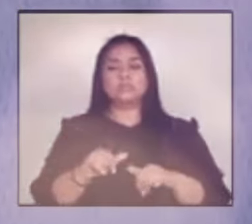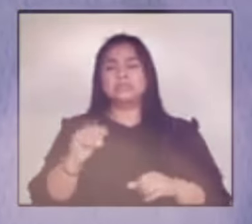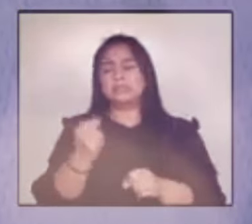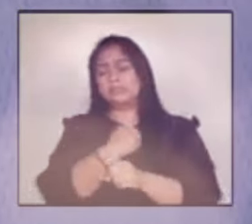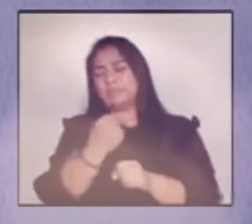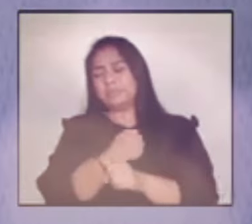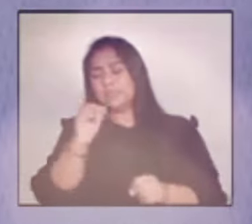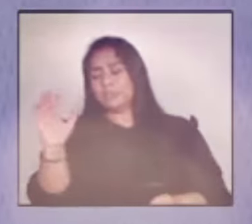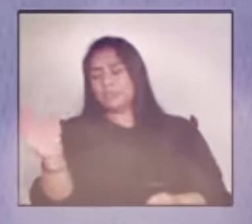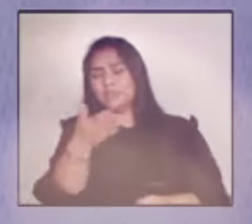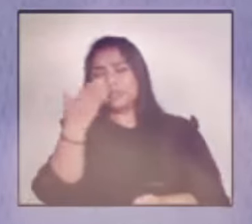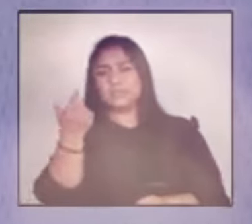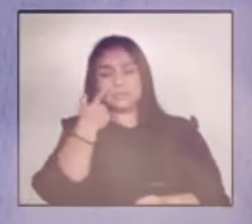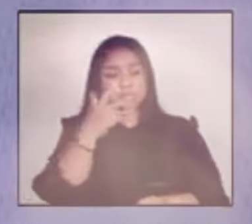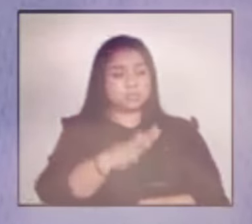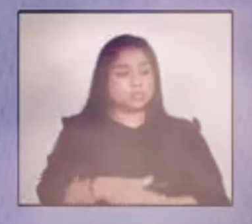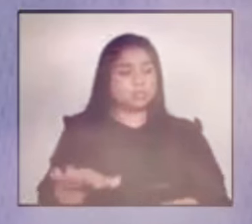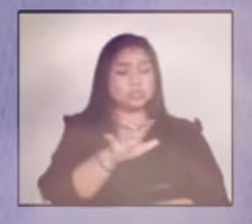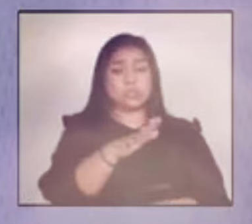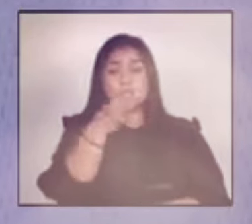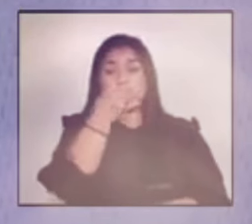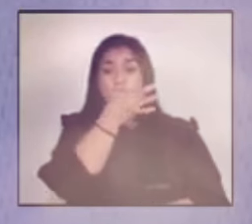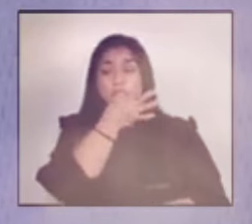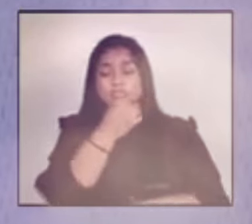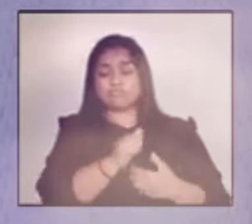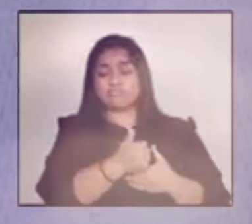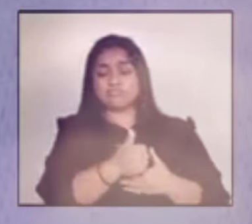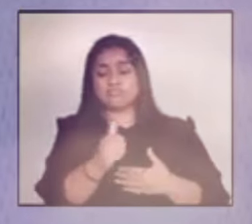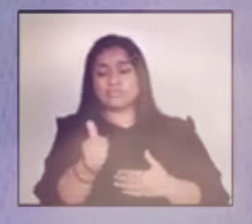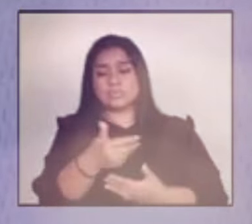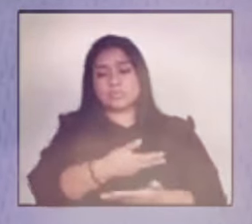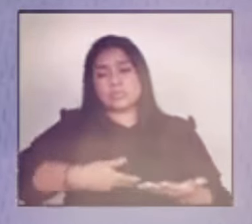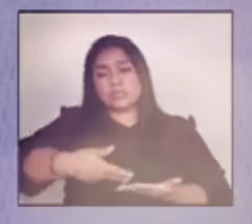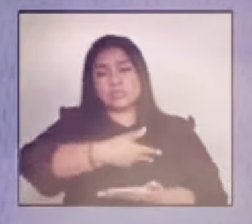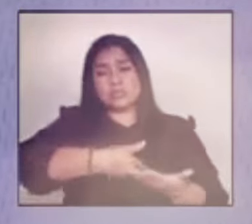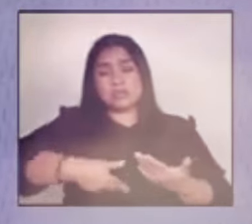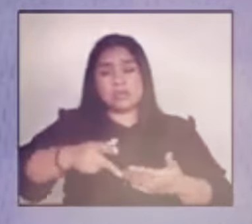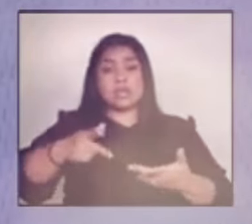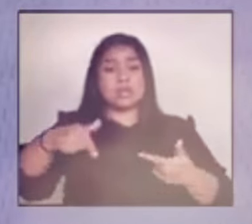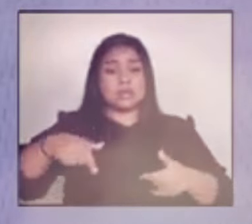años, todas las mujeres que han transitado y que han convivido en nuestra sociedad.